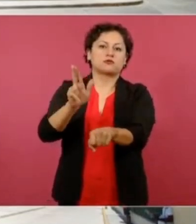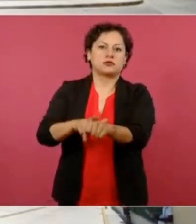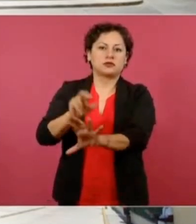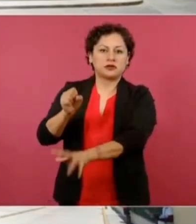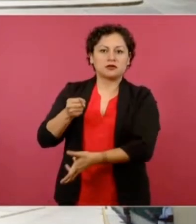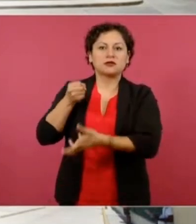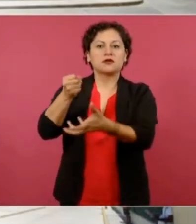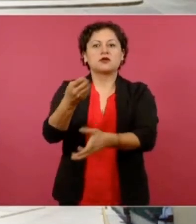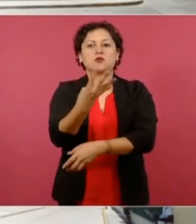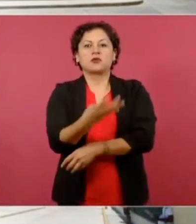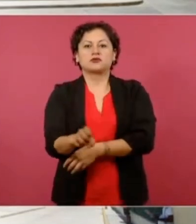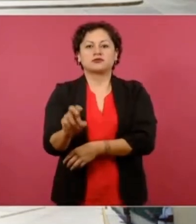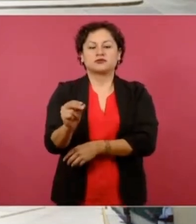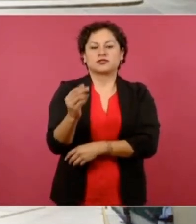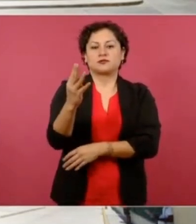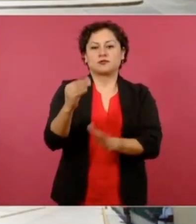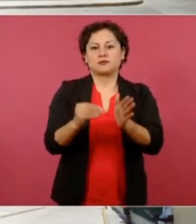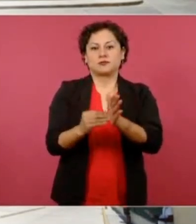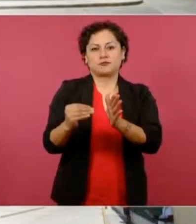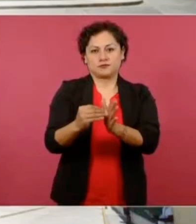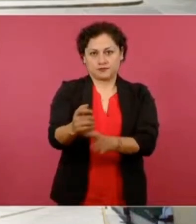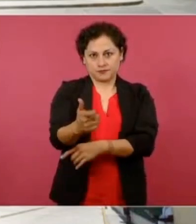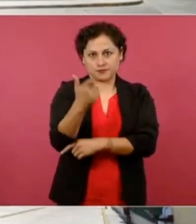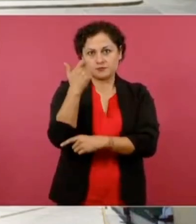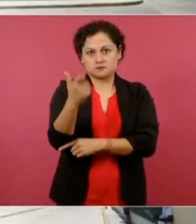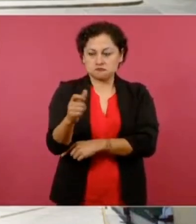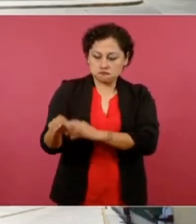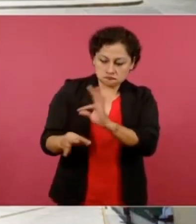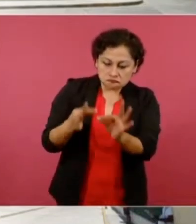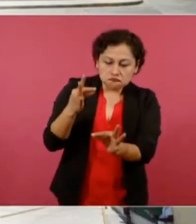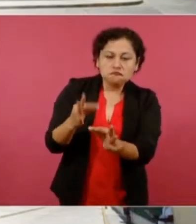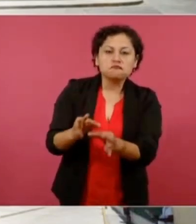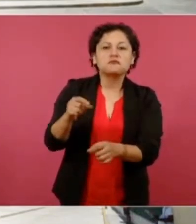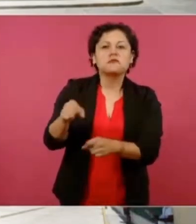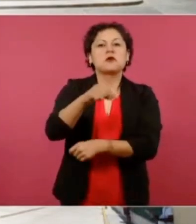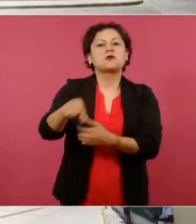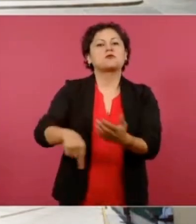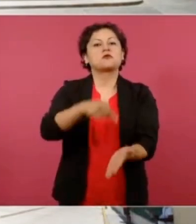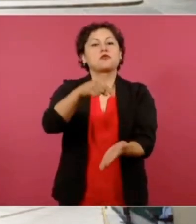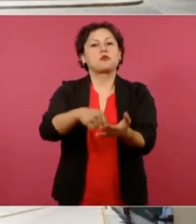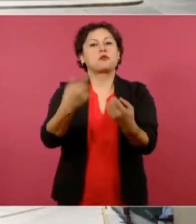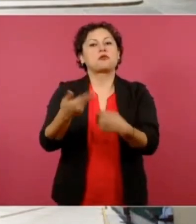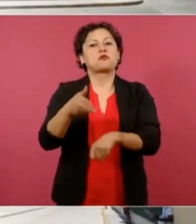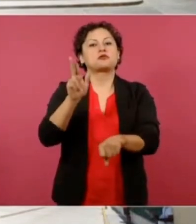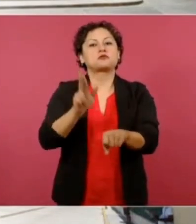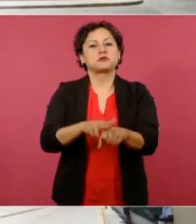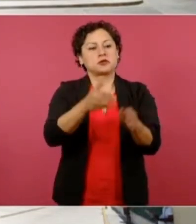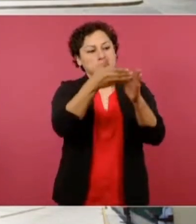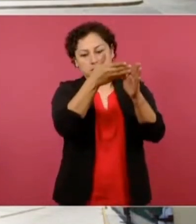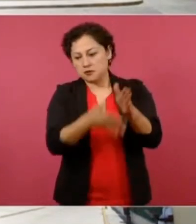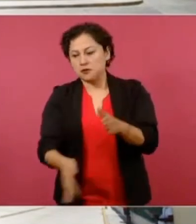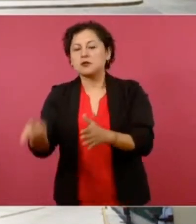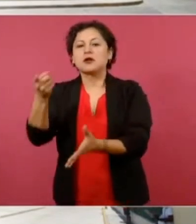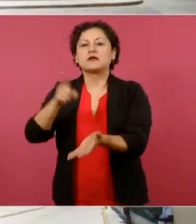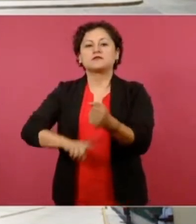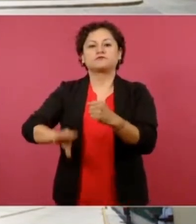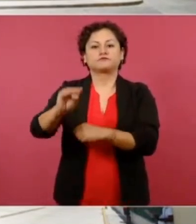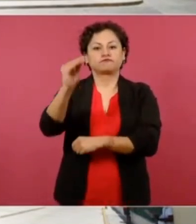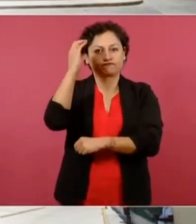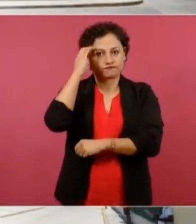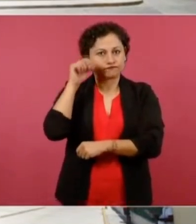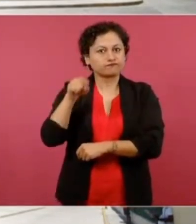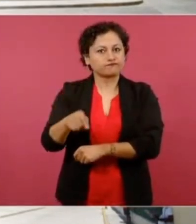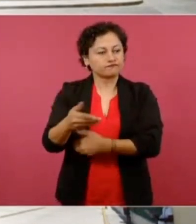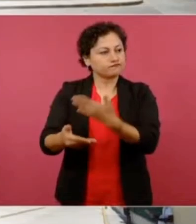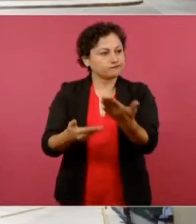inversión de 484 millones de pesos para concluirlo, un hospital que opera desde entonces con sus 90 camas. También hay